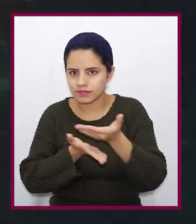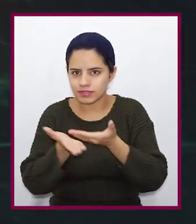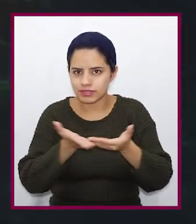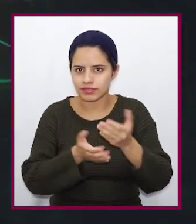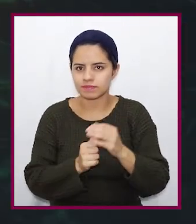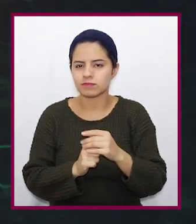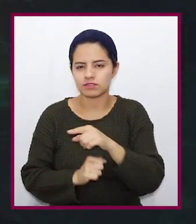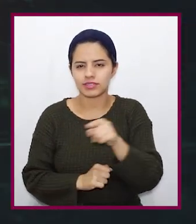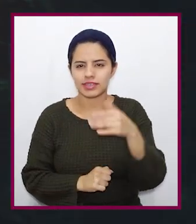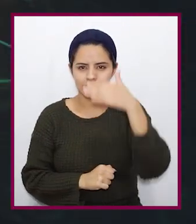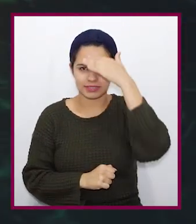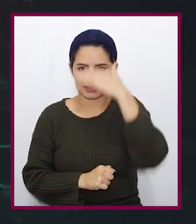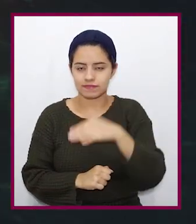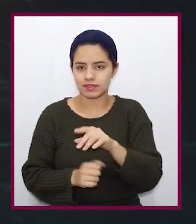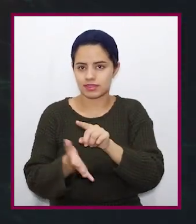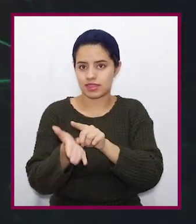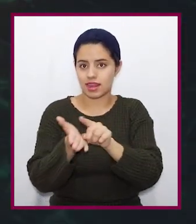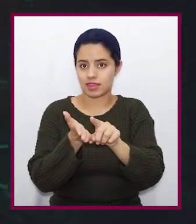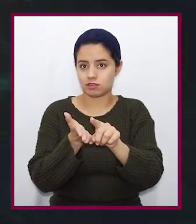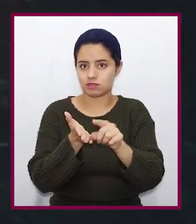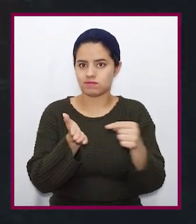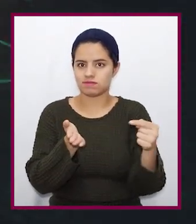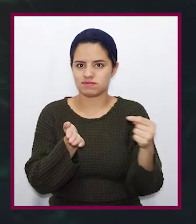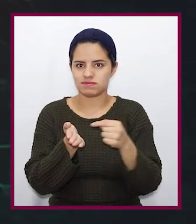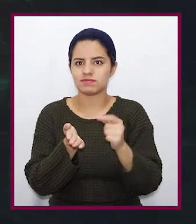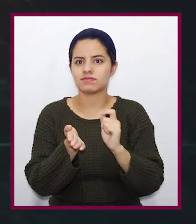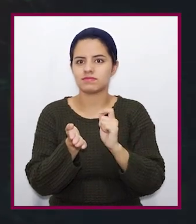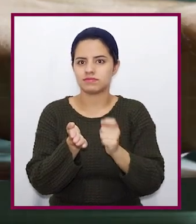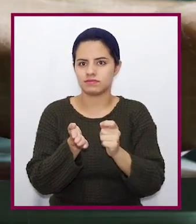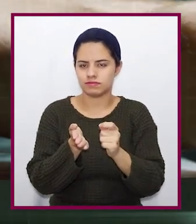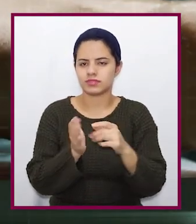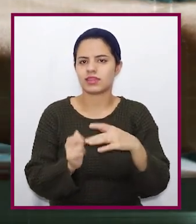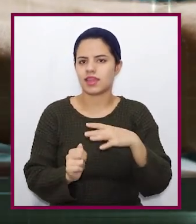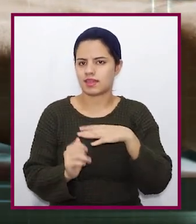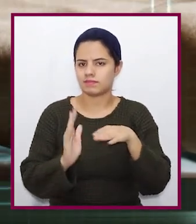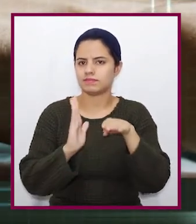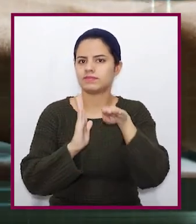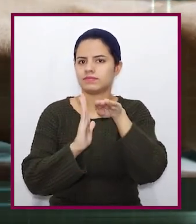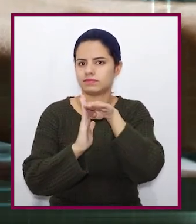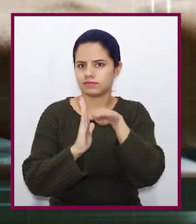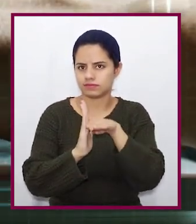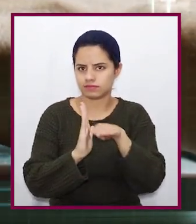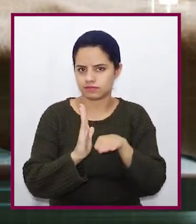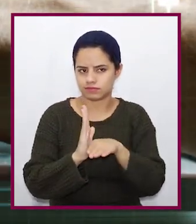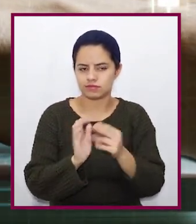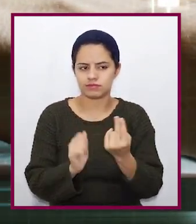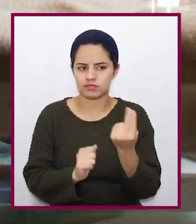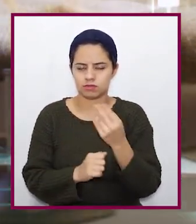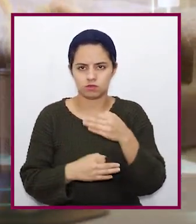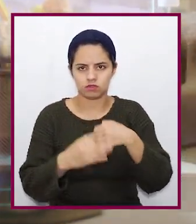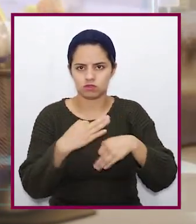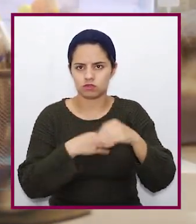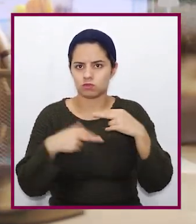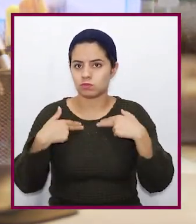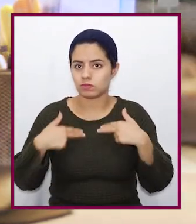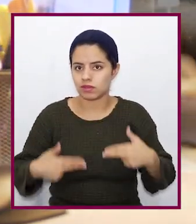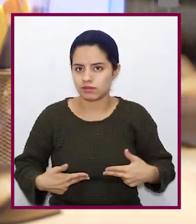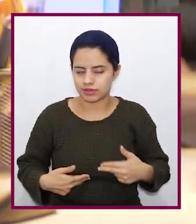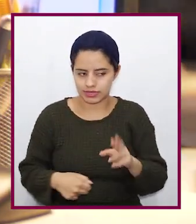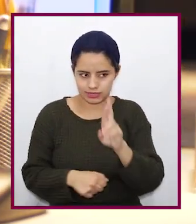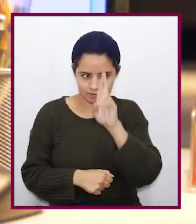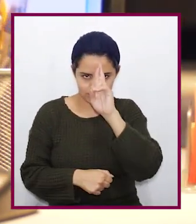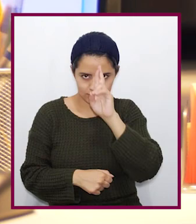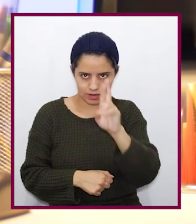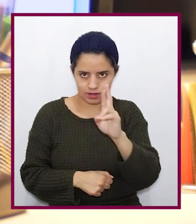sabemos, los derechos por sí mismos son un conjunto de prerrogativas sustentadas en la dignidad humana, los